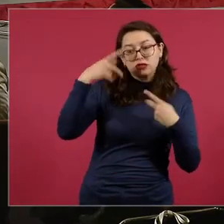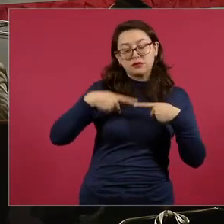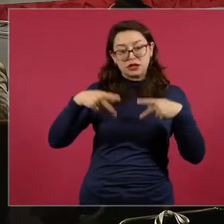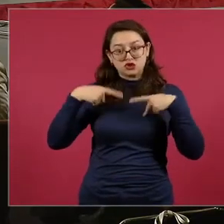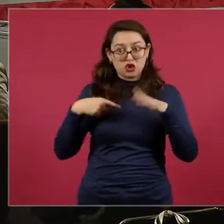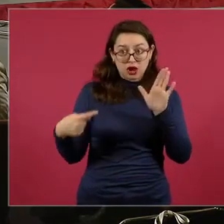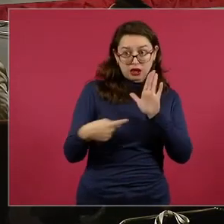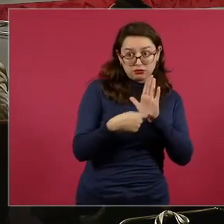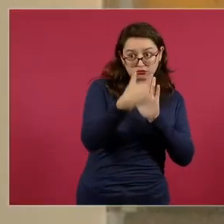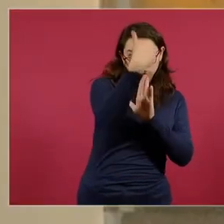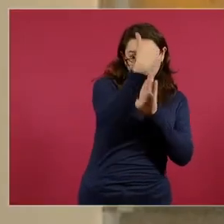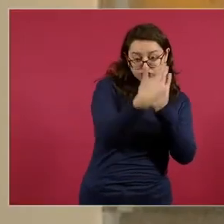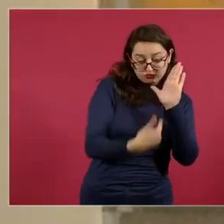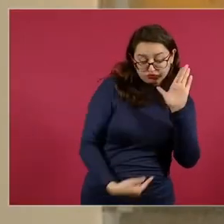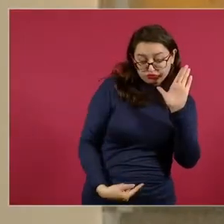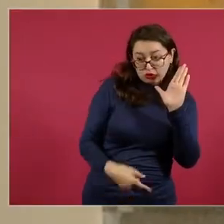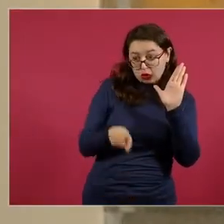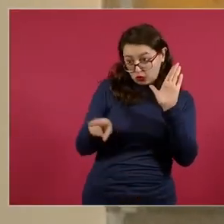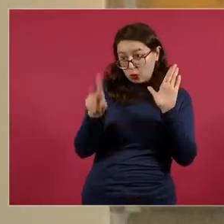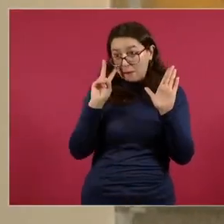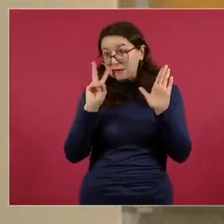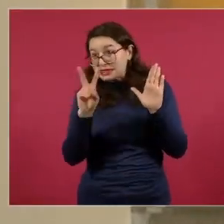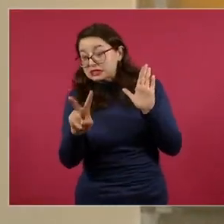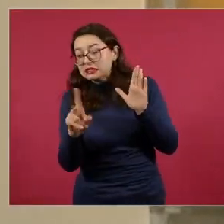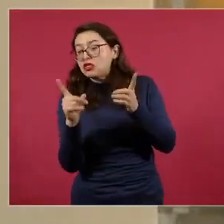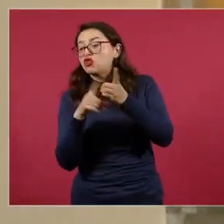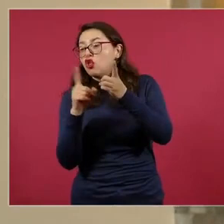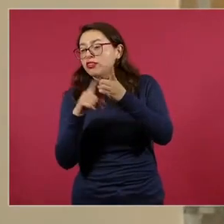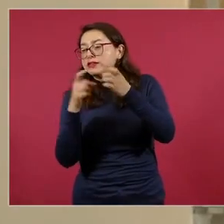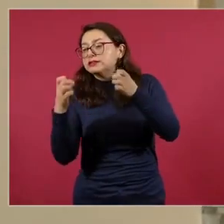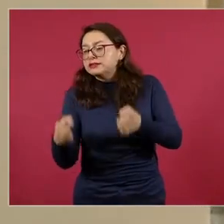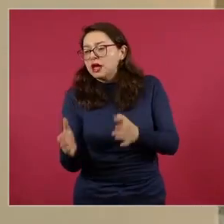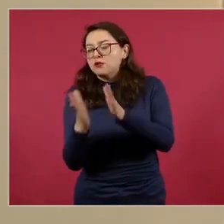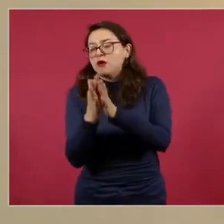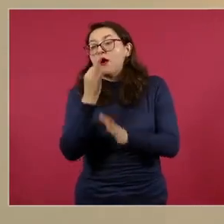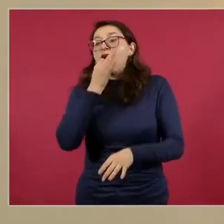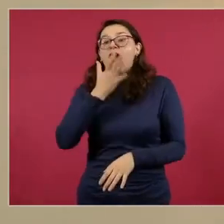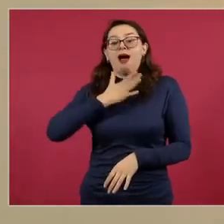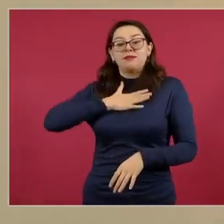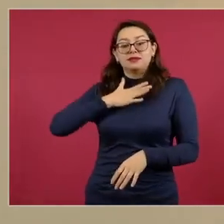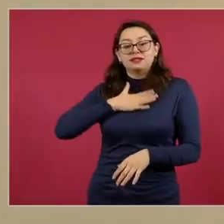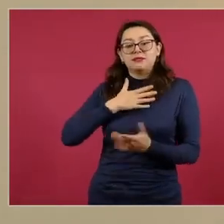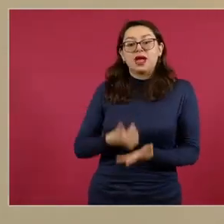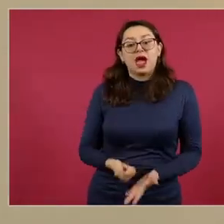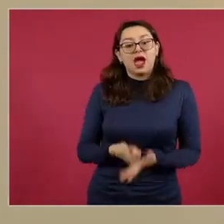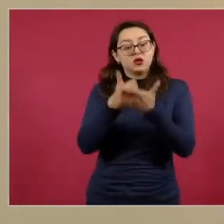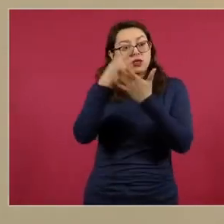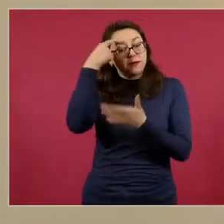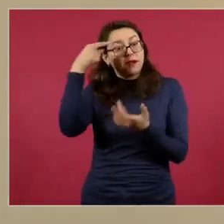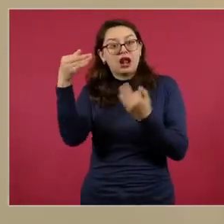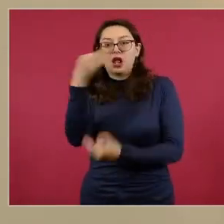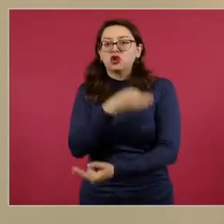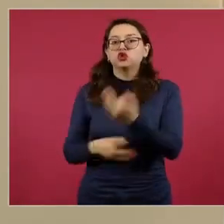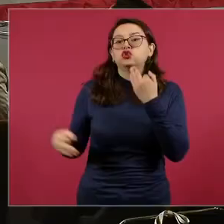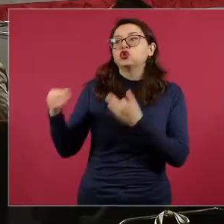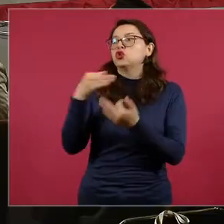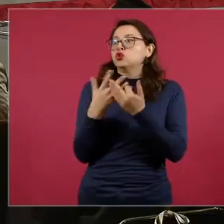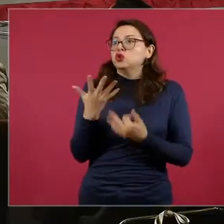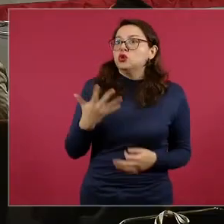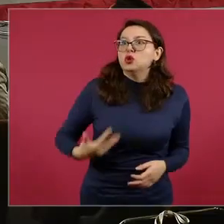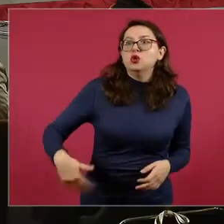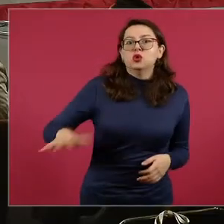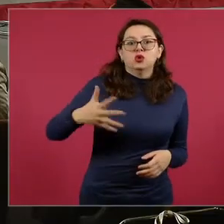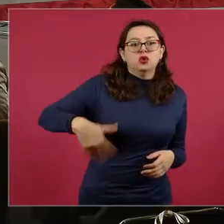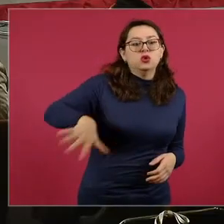obtener mayor información que permita continuar con este esfuerzo de búsqueda y de localización de personas